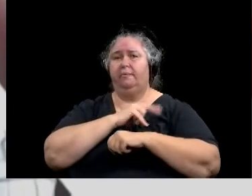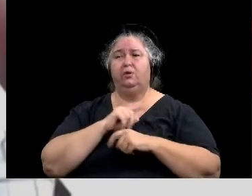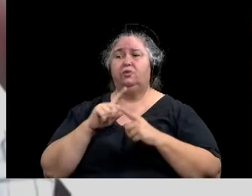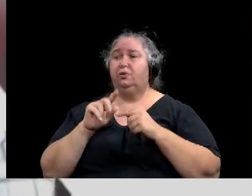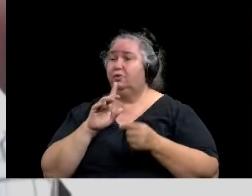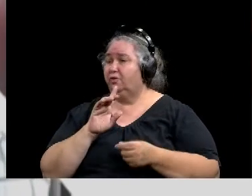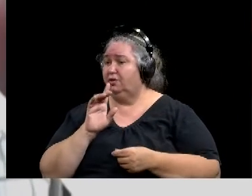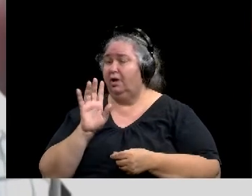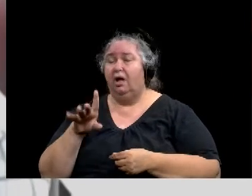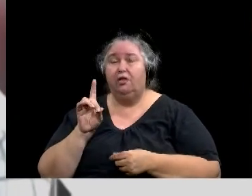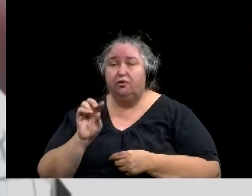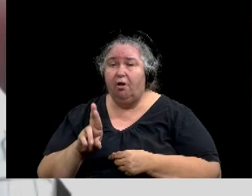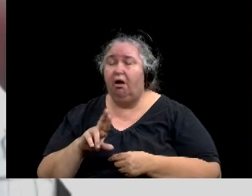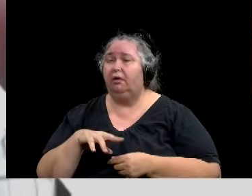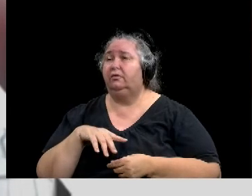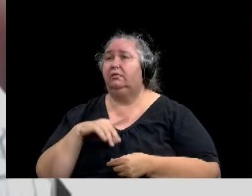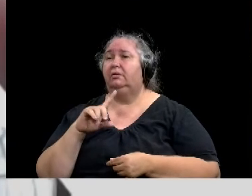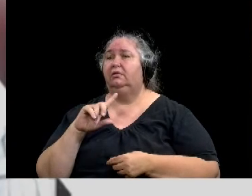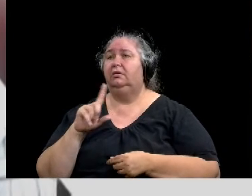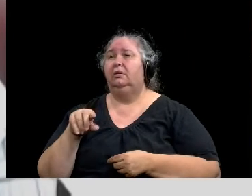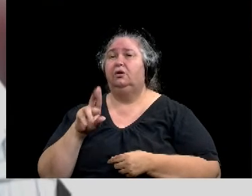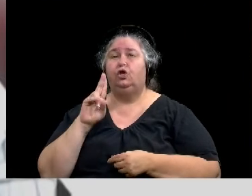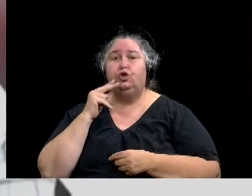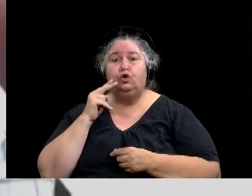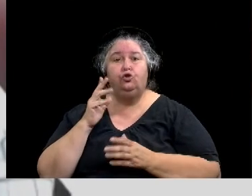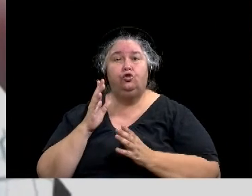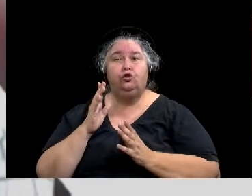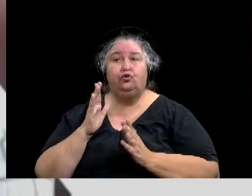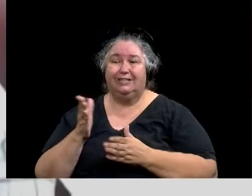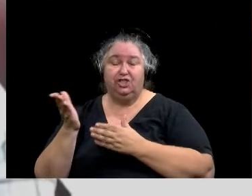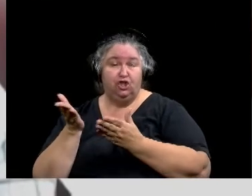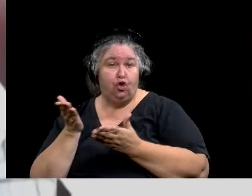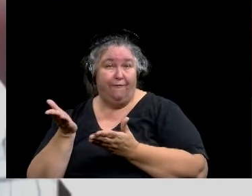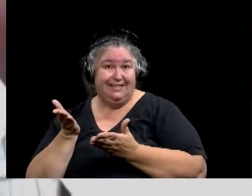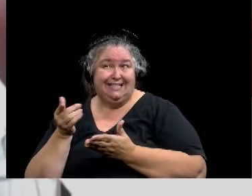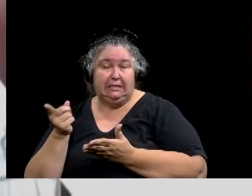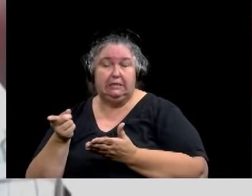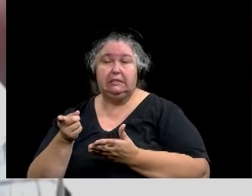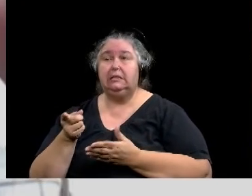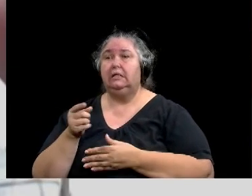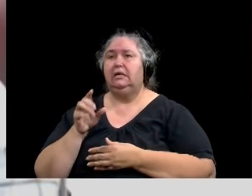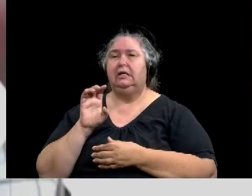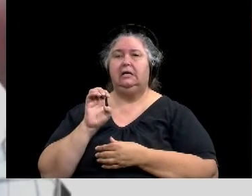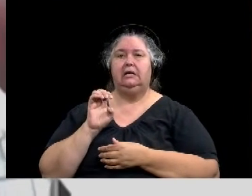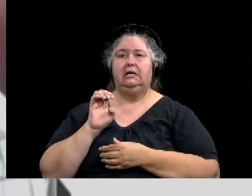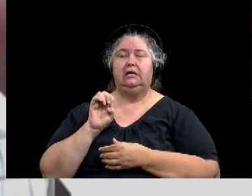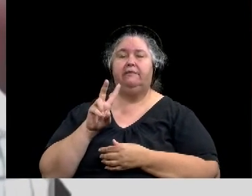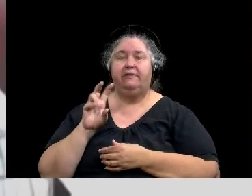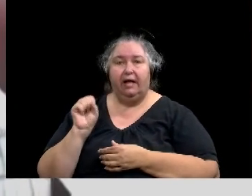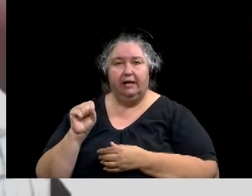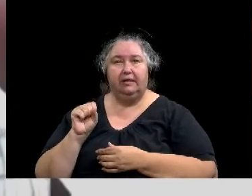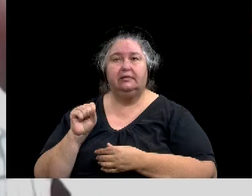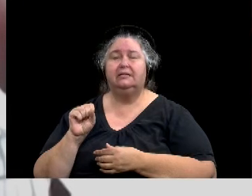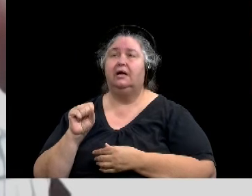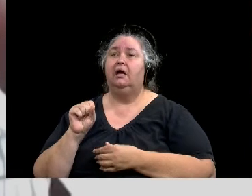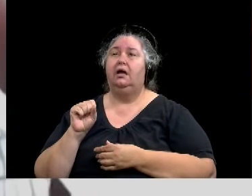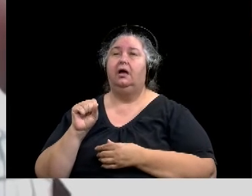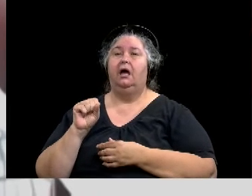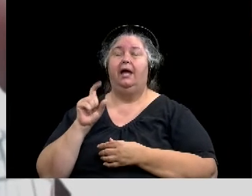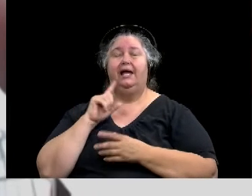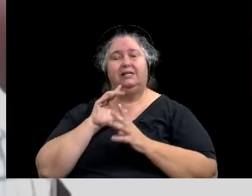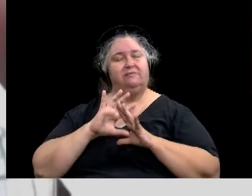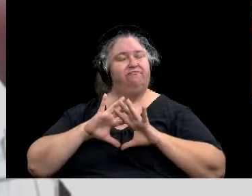trabajando con otros hospitales con nuestros doctores y nuestros a servicios de nutrición es